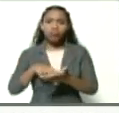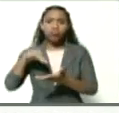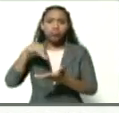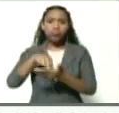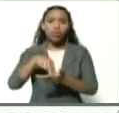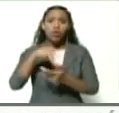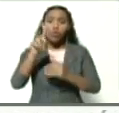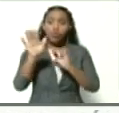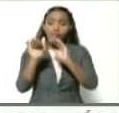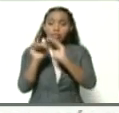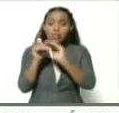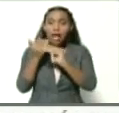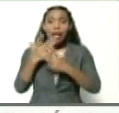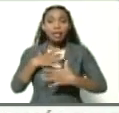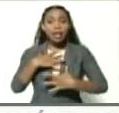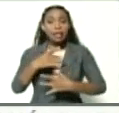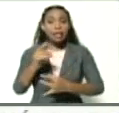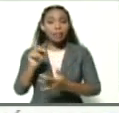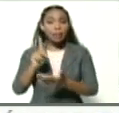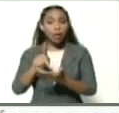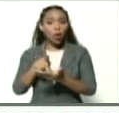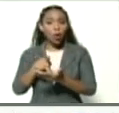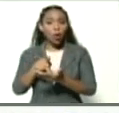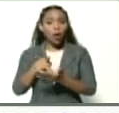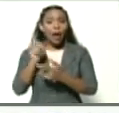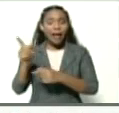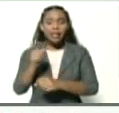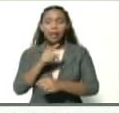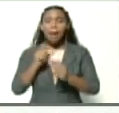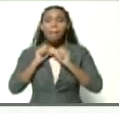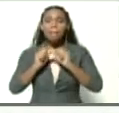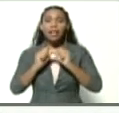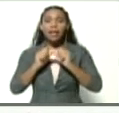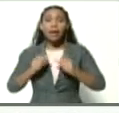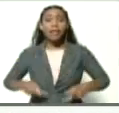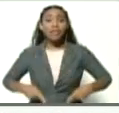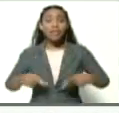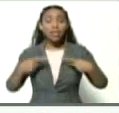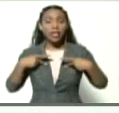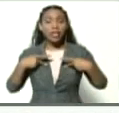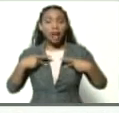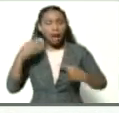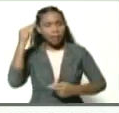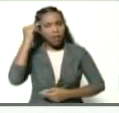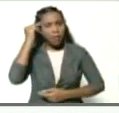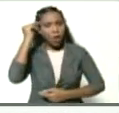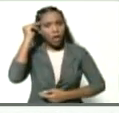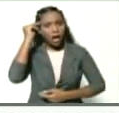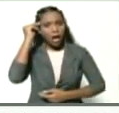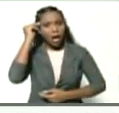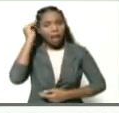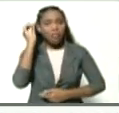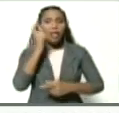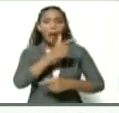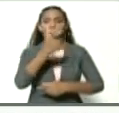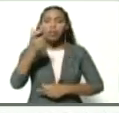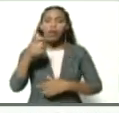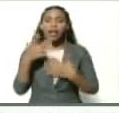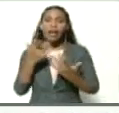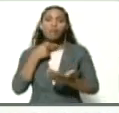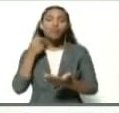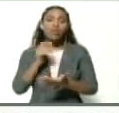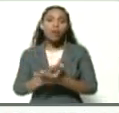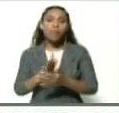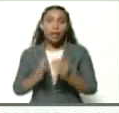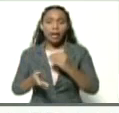un mensajito interesante que me llegó, es mantener viva la memoria de los que murieron para que